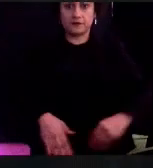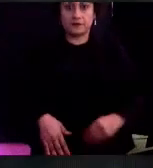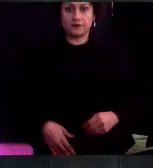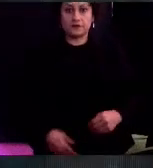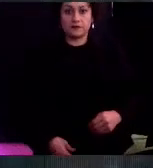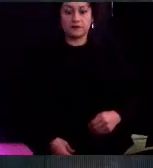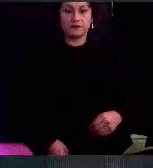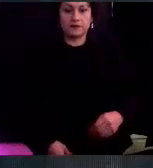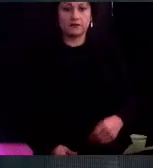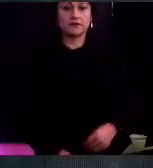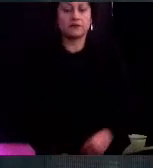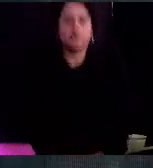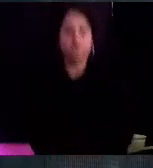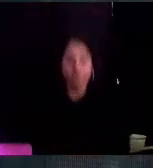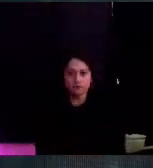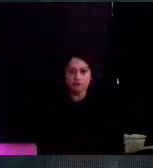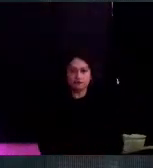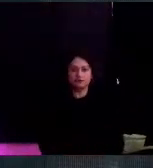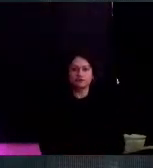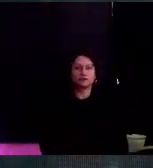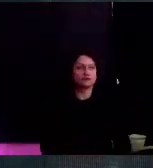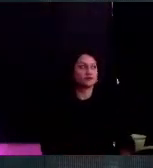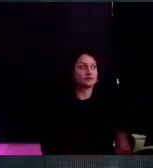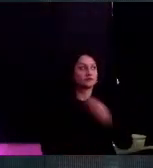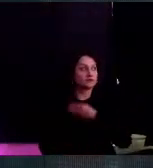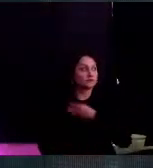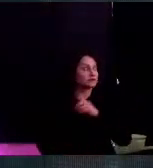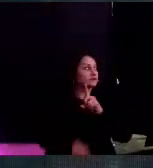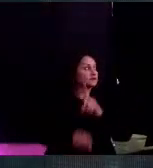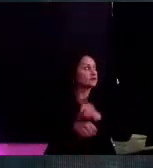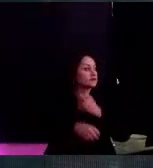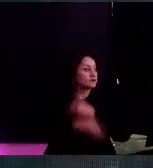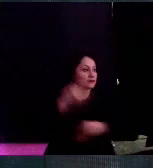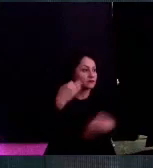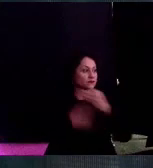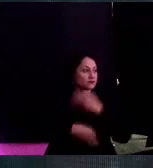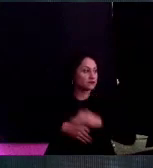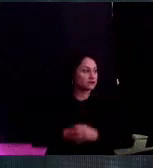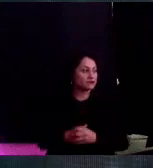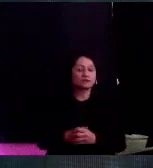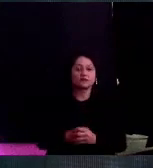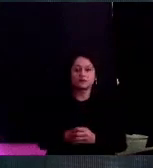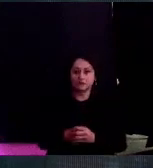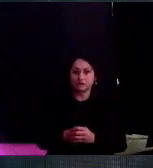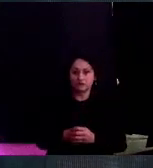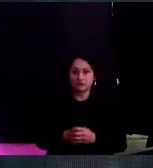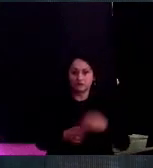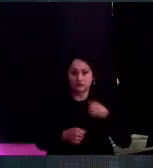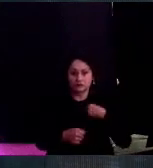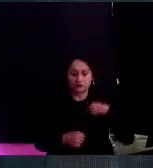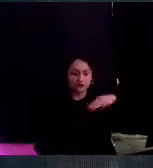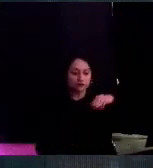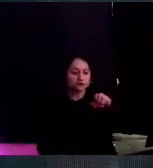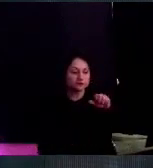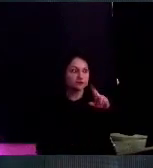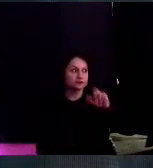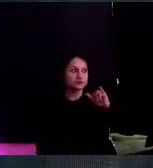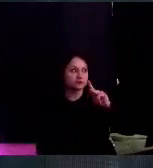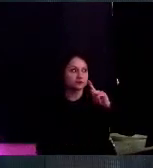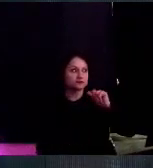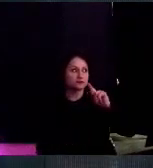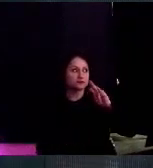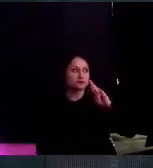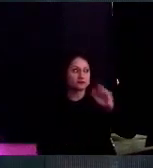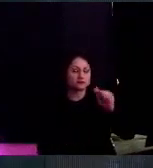presento, soy María Patricia Becerril Gómez, madre de tres hijos y